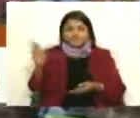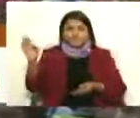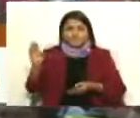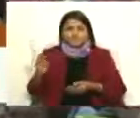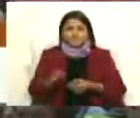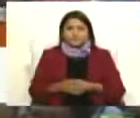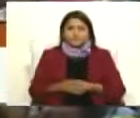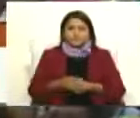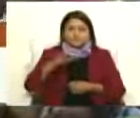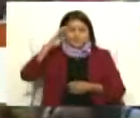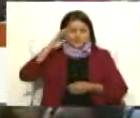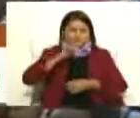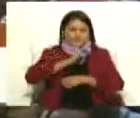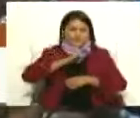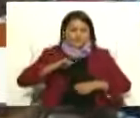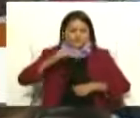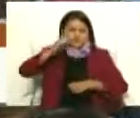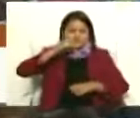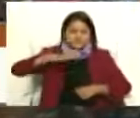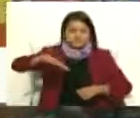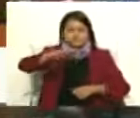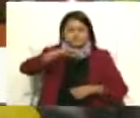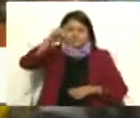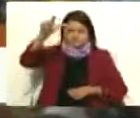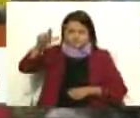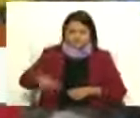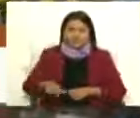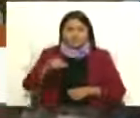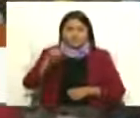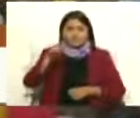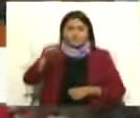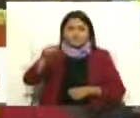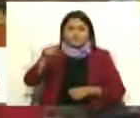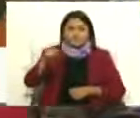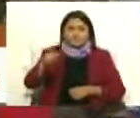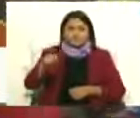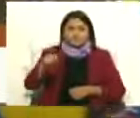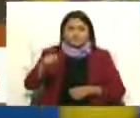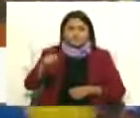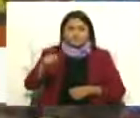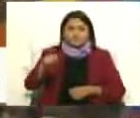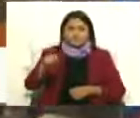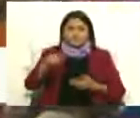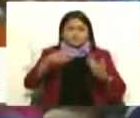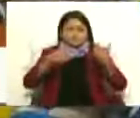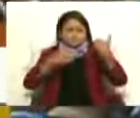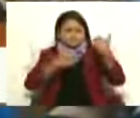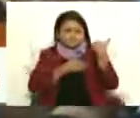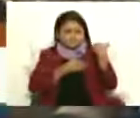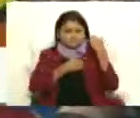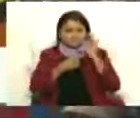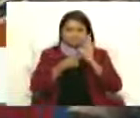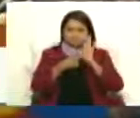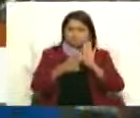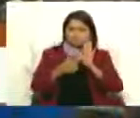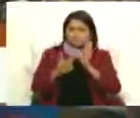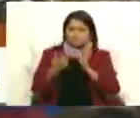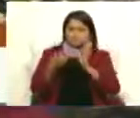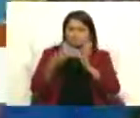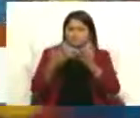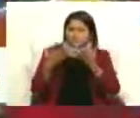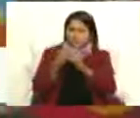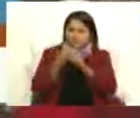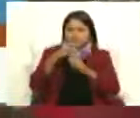el almirante del pueblo, el almirante que se pone al lado de los